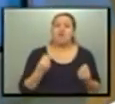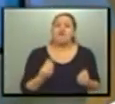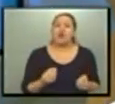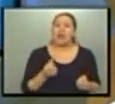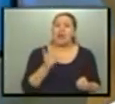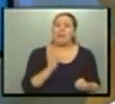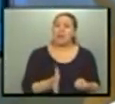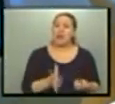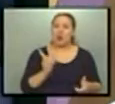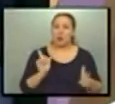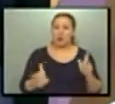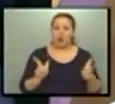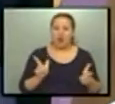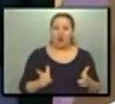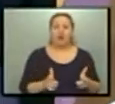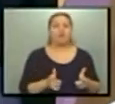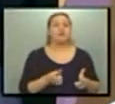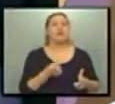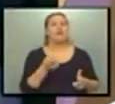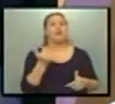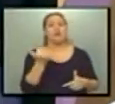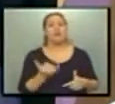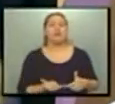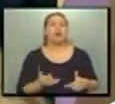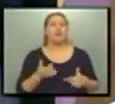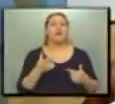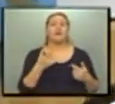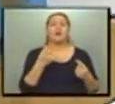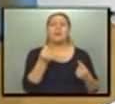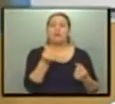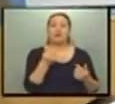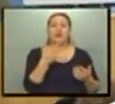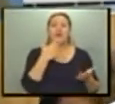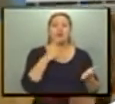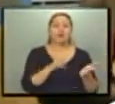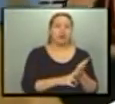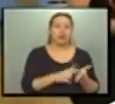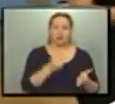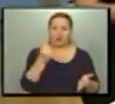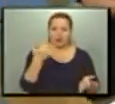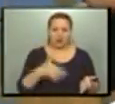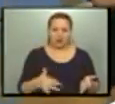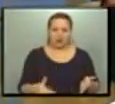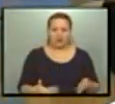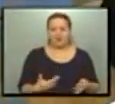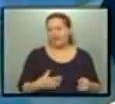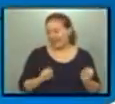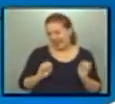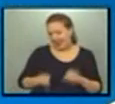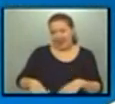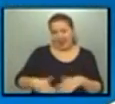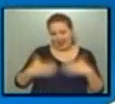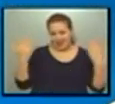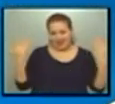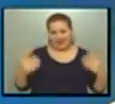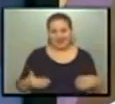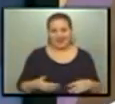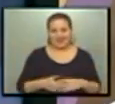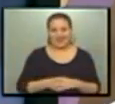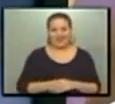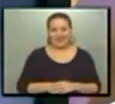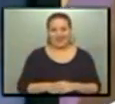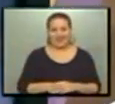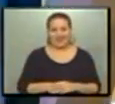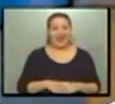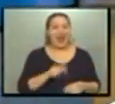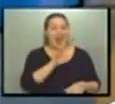jeans? Y tenés costos fiscales muy altos vos acá en Argentina. Sí, tírame todo, tírame todo. ¿Vos hacés